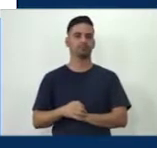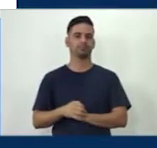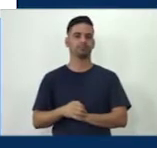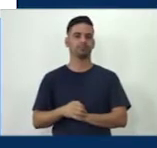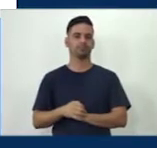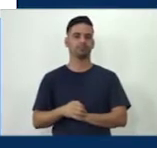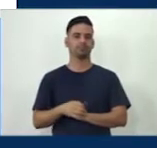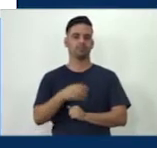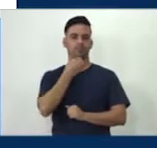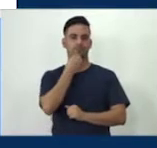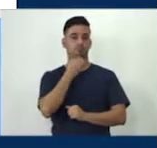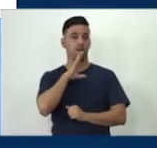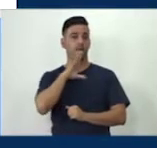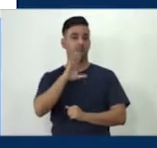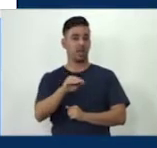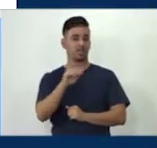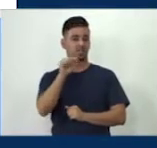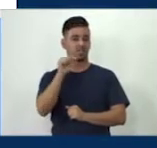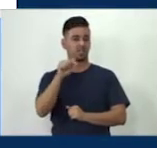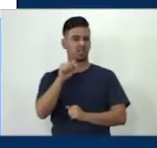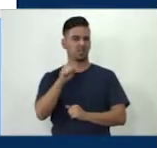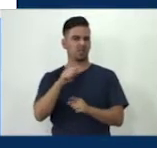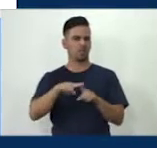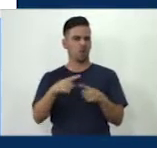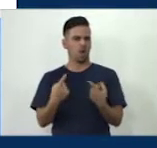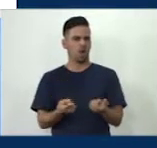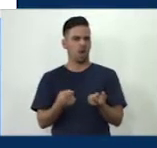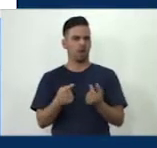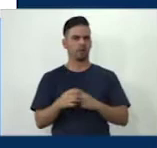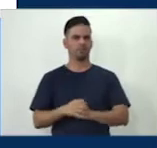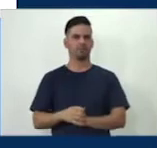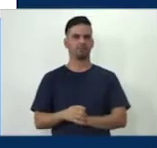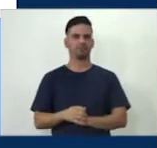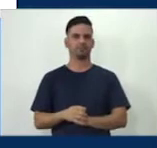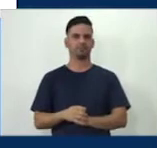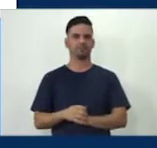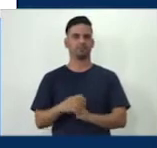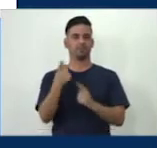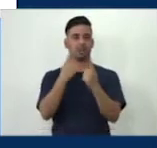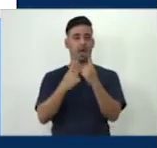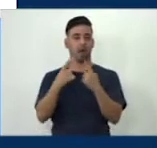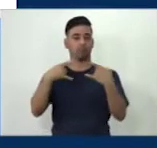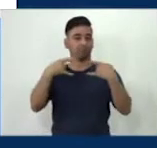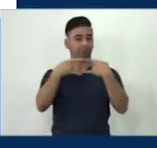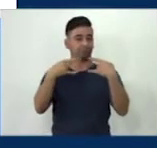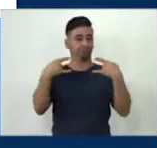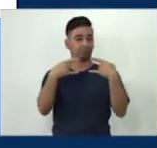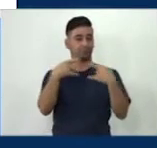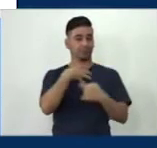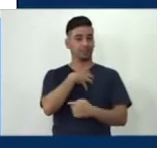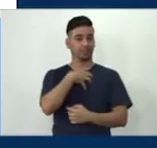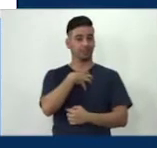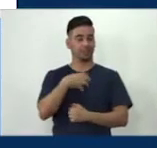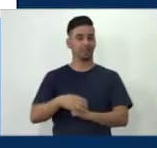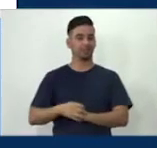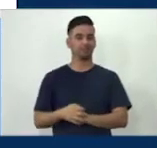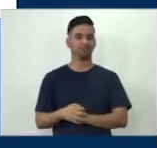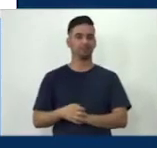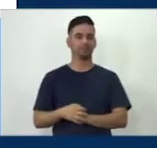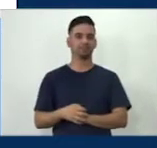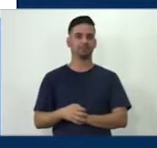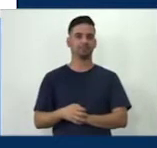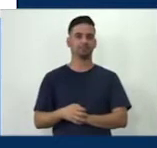tornillo. Por lo tanto, podemos decir que ese fenómeno físico por el cual algunos cuerpos ejercen fuerzas de atracción o